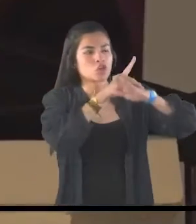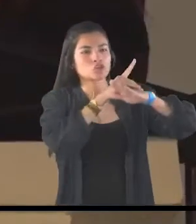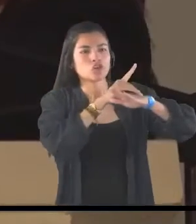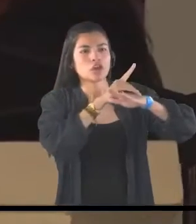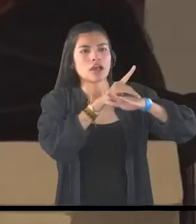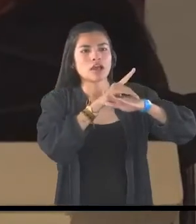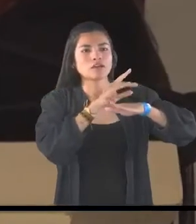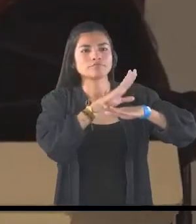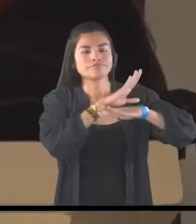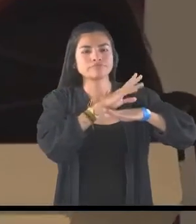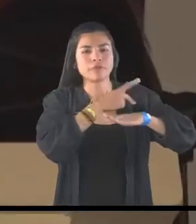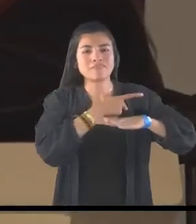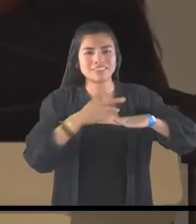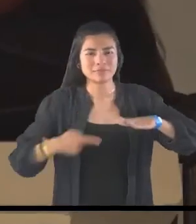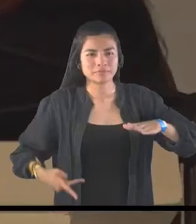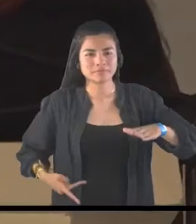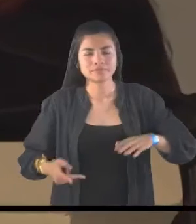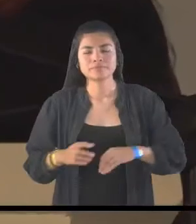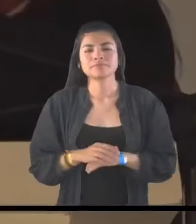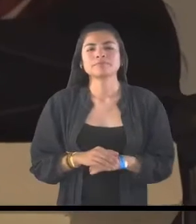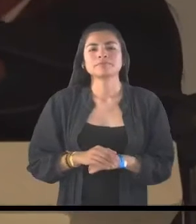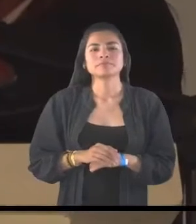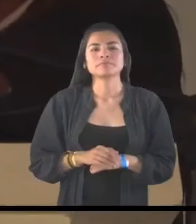Márquez, con la doctora